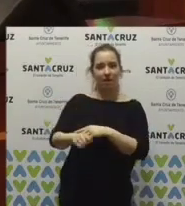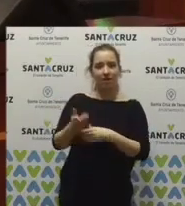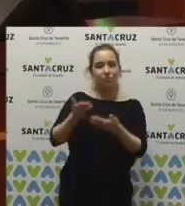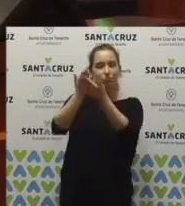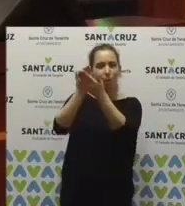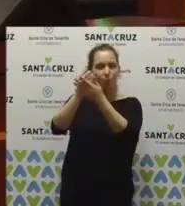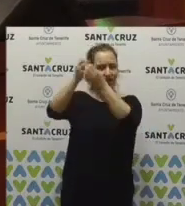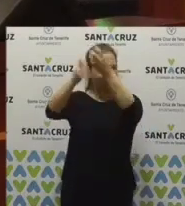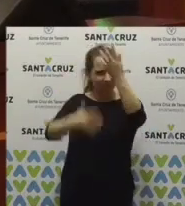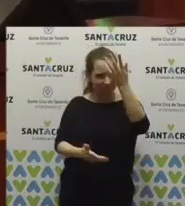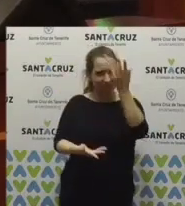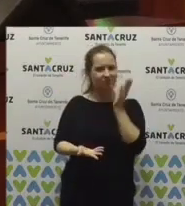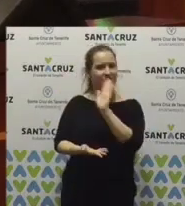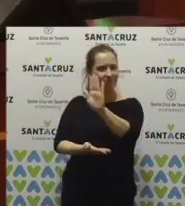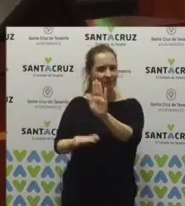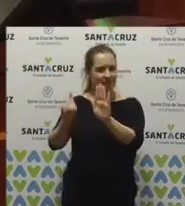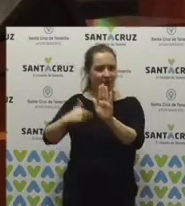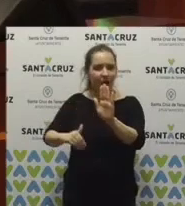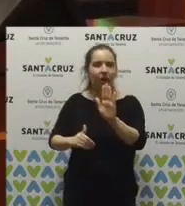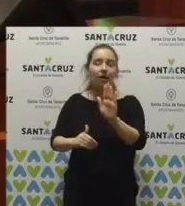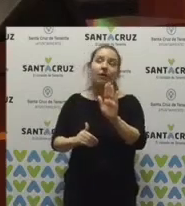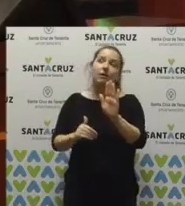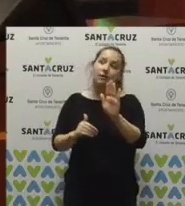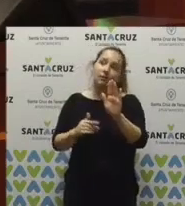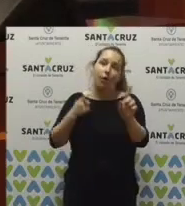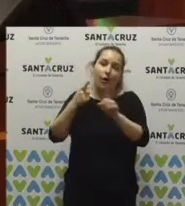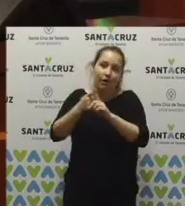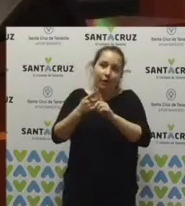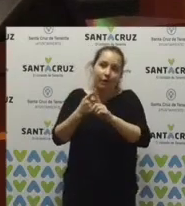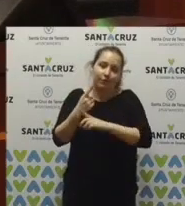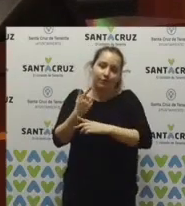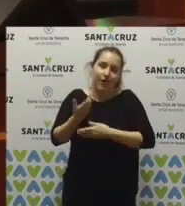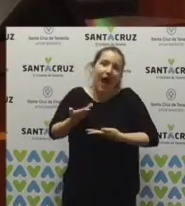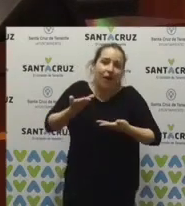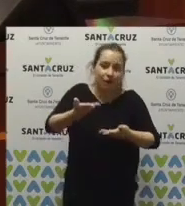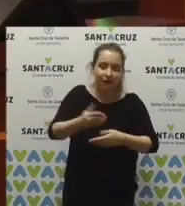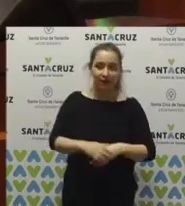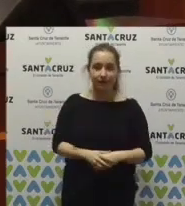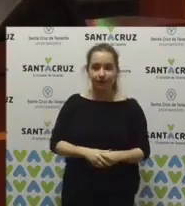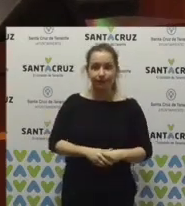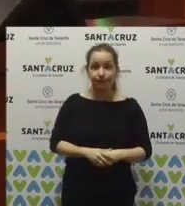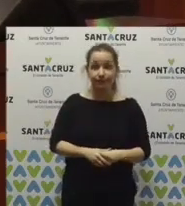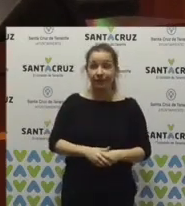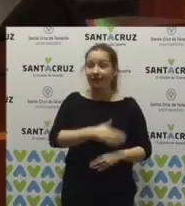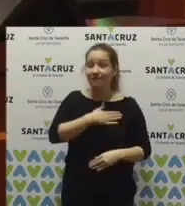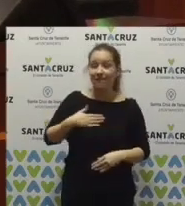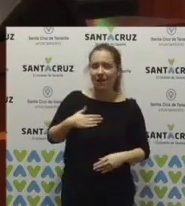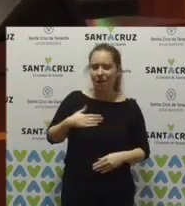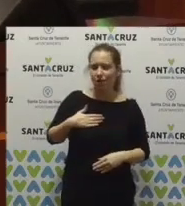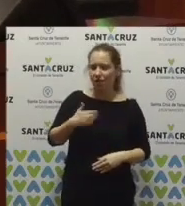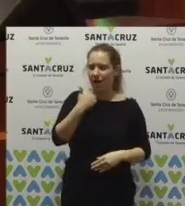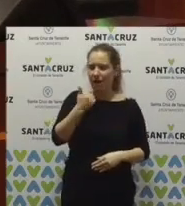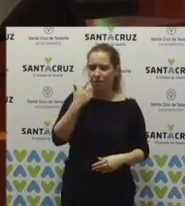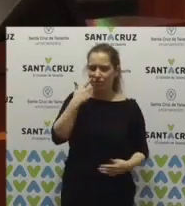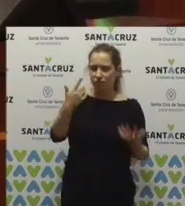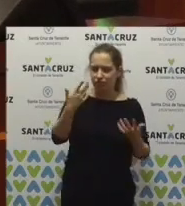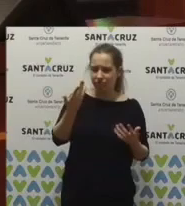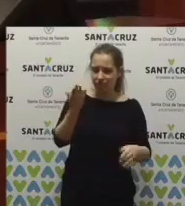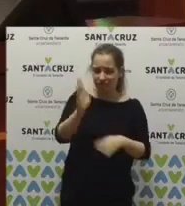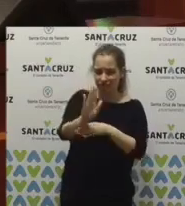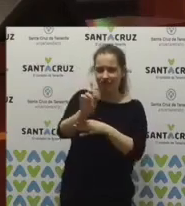que entendemos que vienen a ayudar para ello y también me gustaría destacar por último algo que hemos introducido